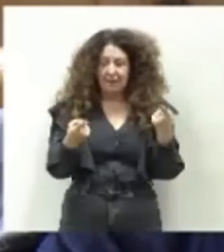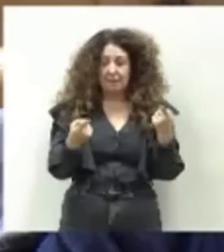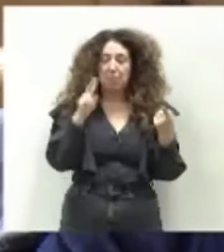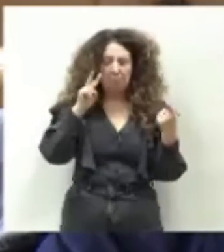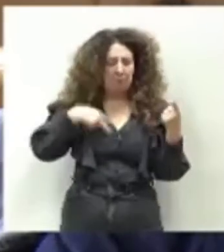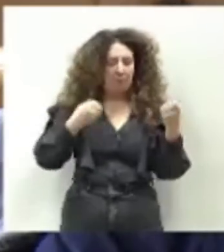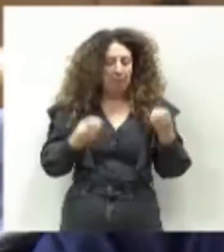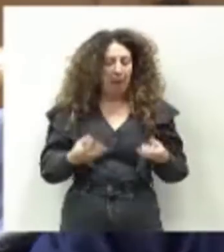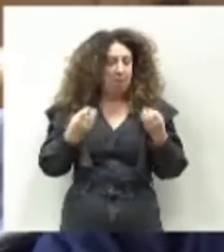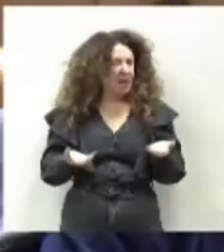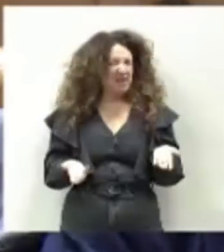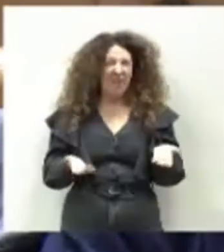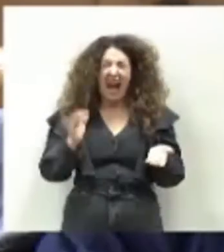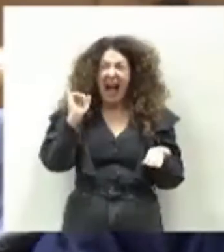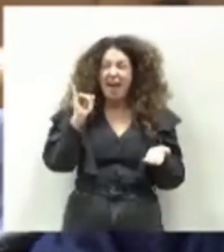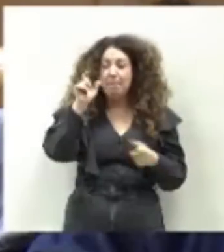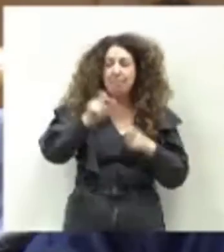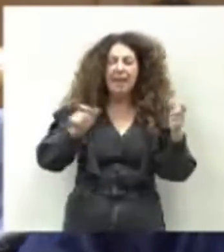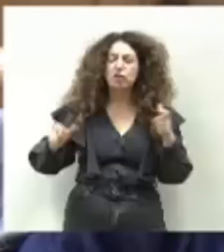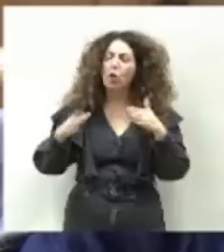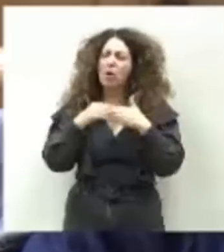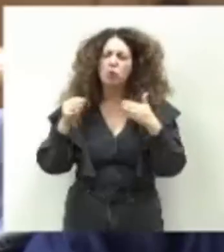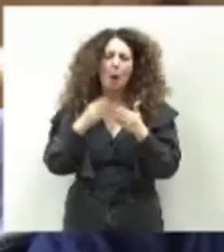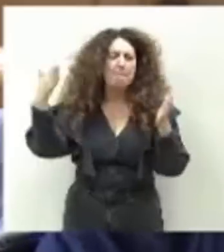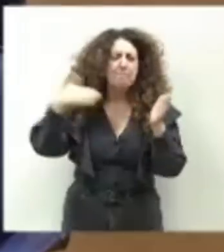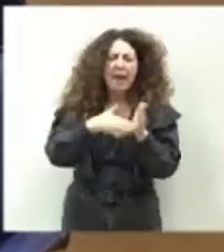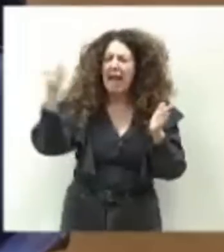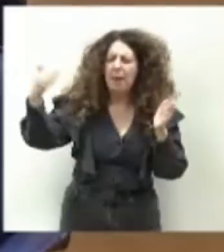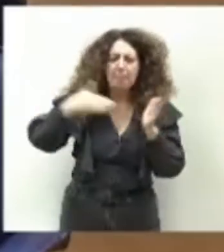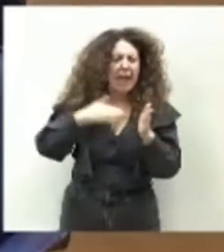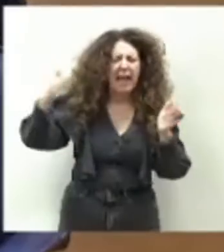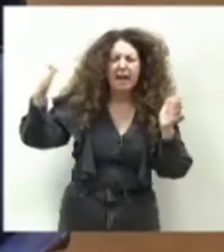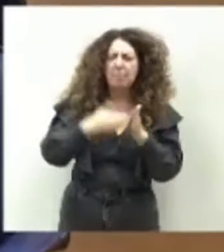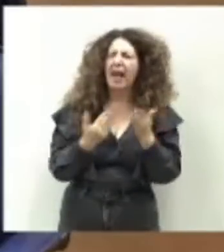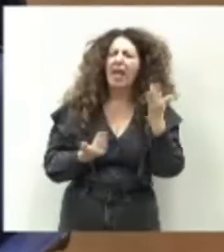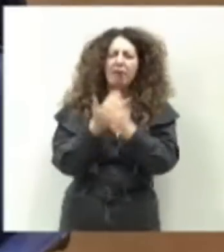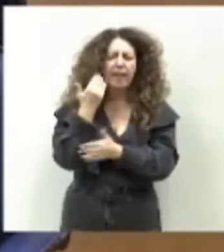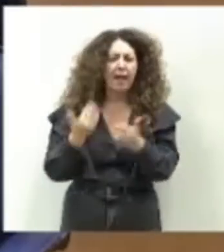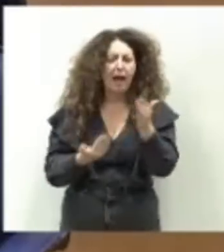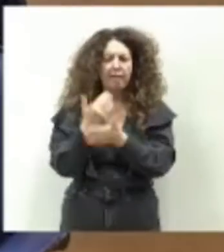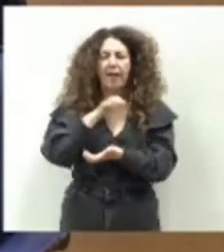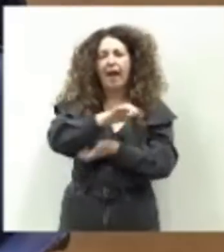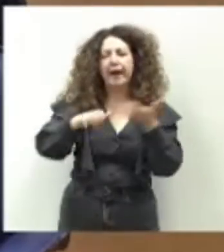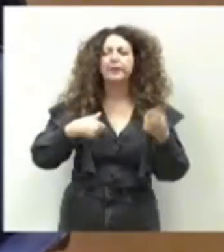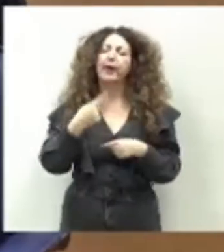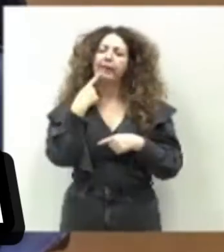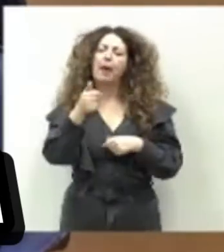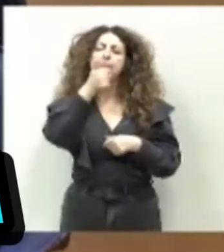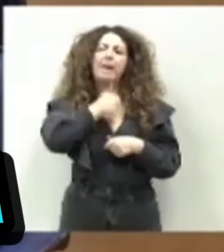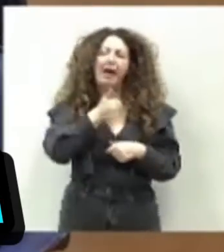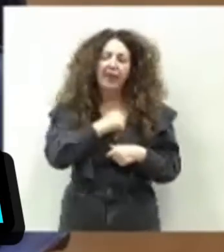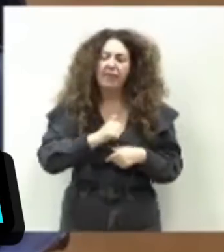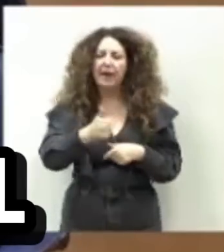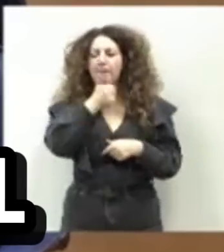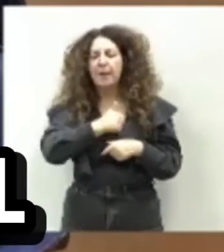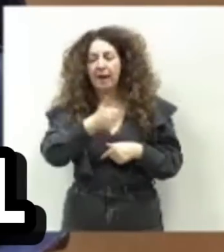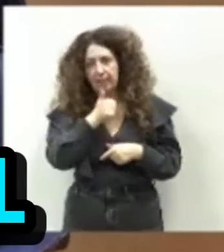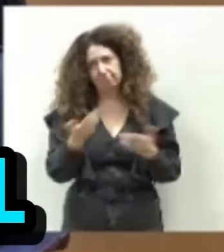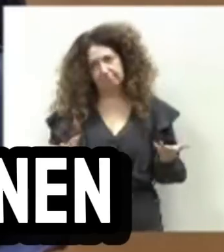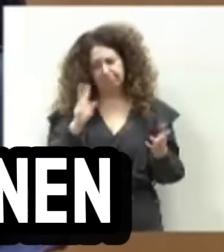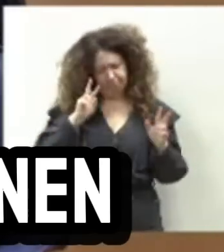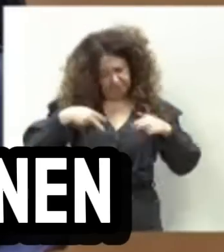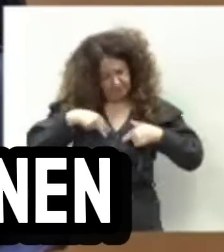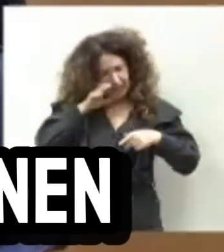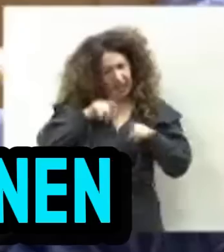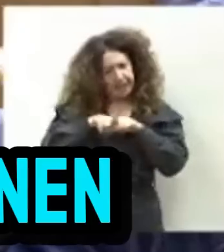usuarios que sufren todos los días el caos y les pide paciencia. Esto le decía estos días. Algo de autocrítica tampoco vendría